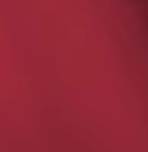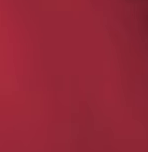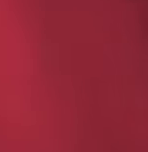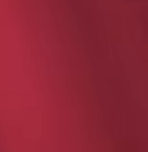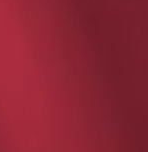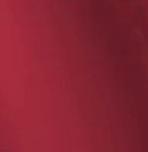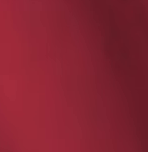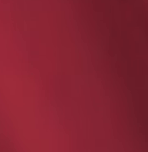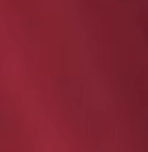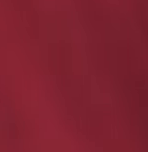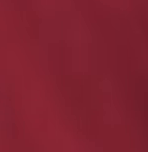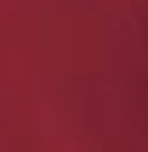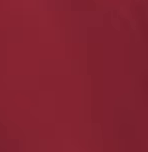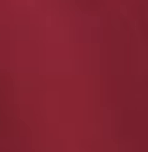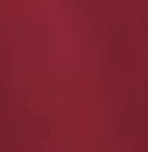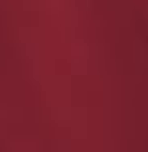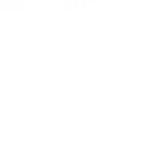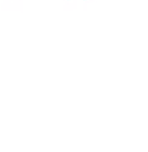Gobierno de México.